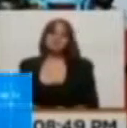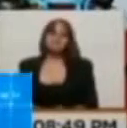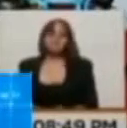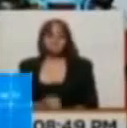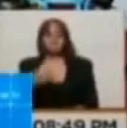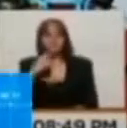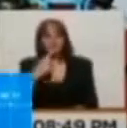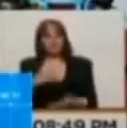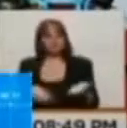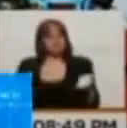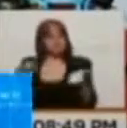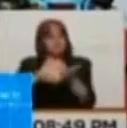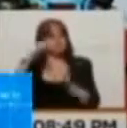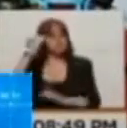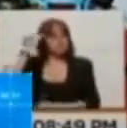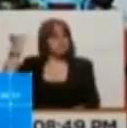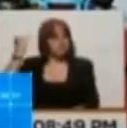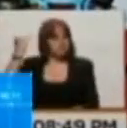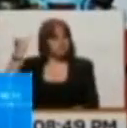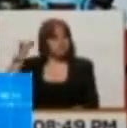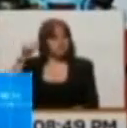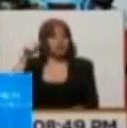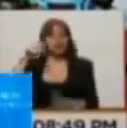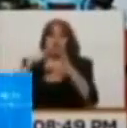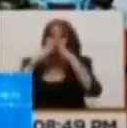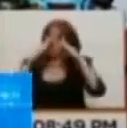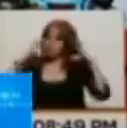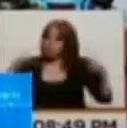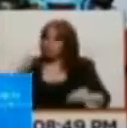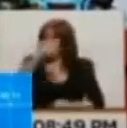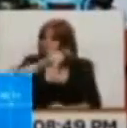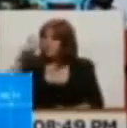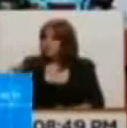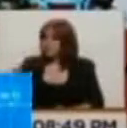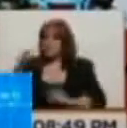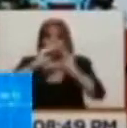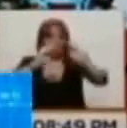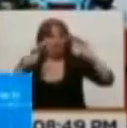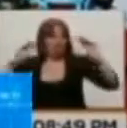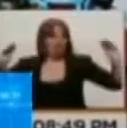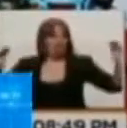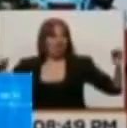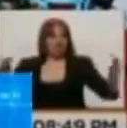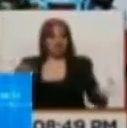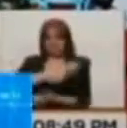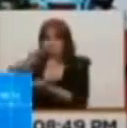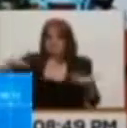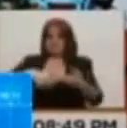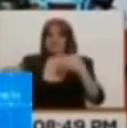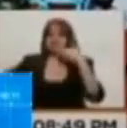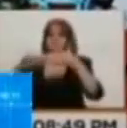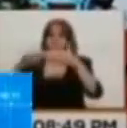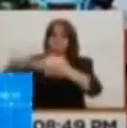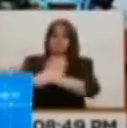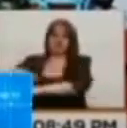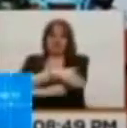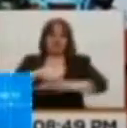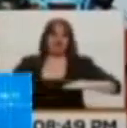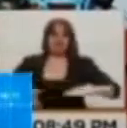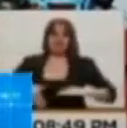Yo insisto en la idea, todo aquel que haya llamado a la violencia, a trancar calles, a salir del